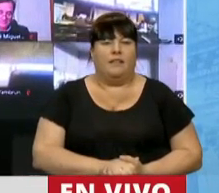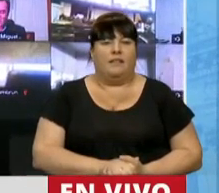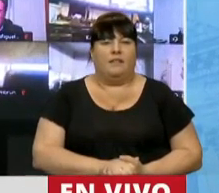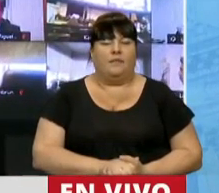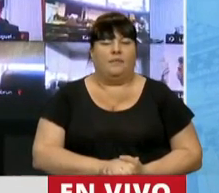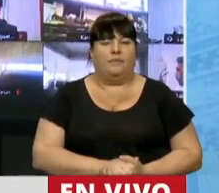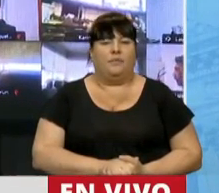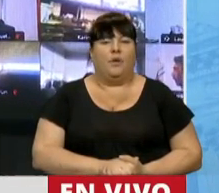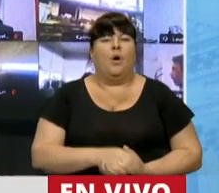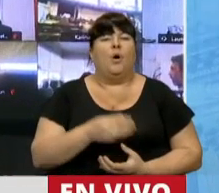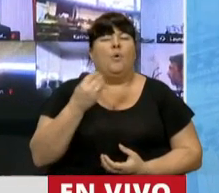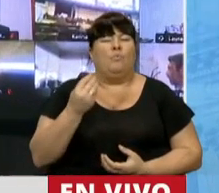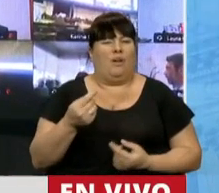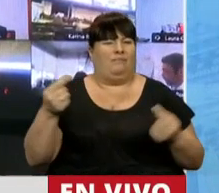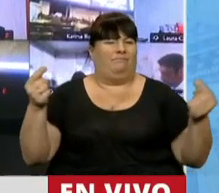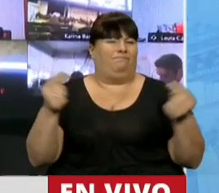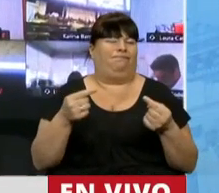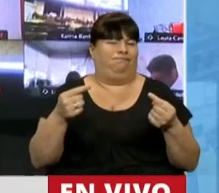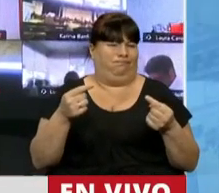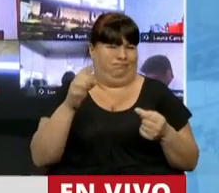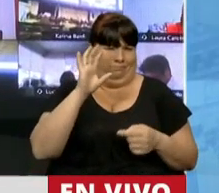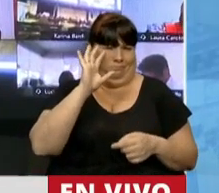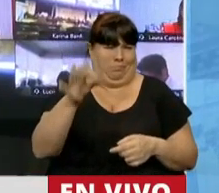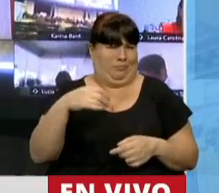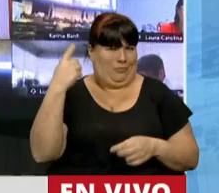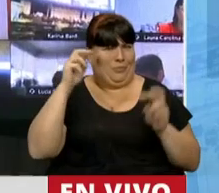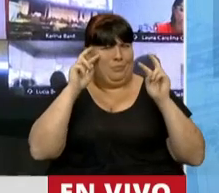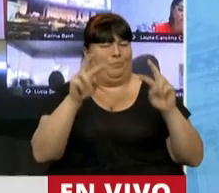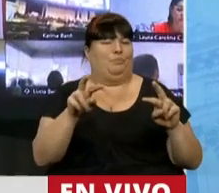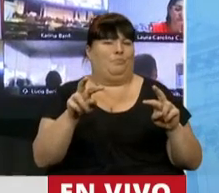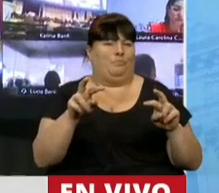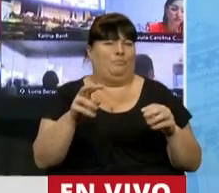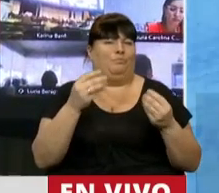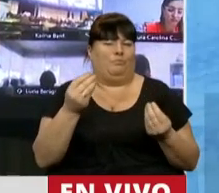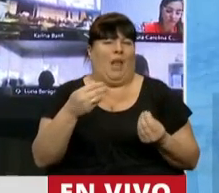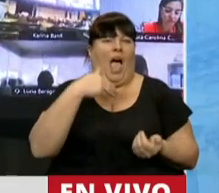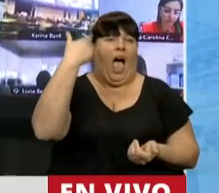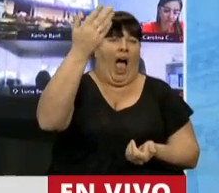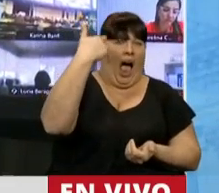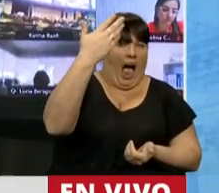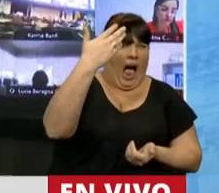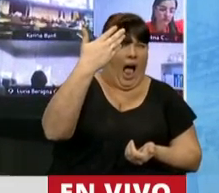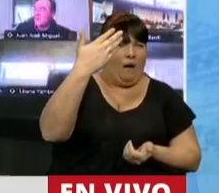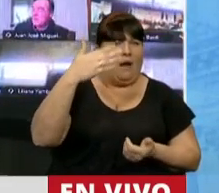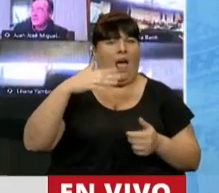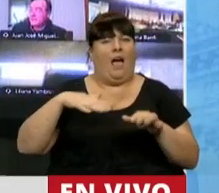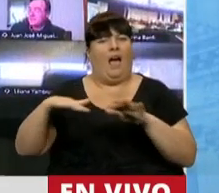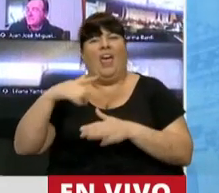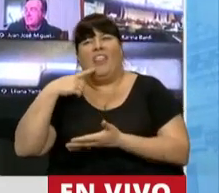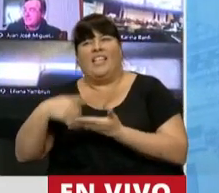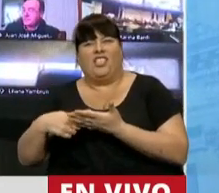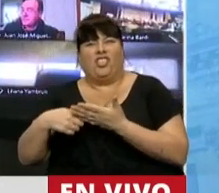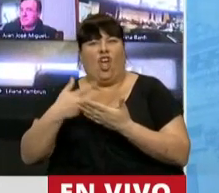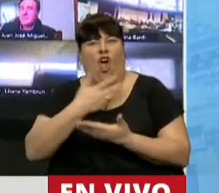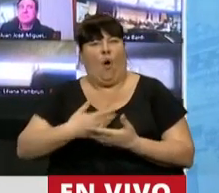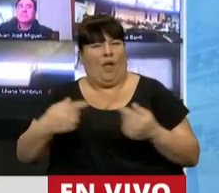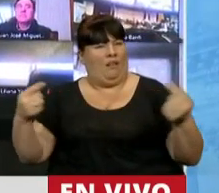Ahí estamos. Gracias, presidente. Quiero plantear esta segunda cuestión de privilegio contra el presidente de la